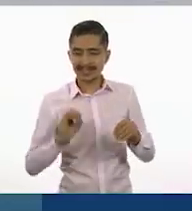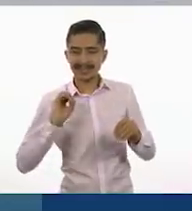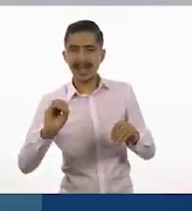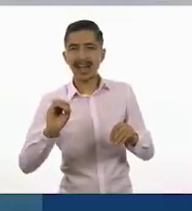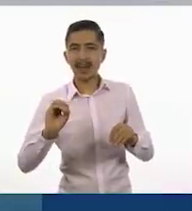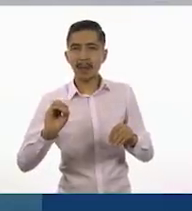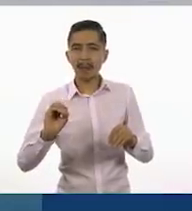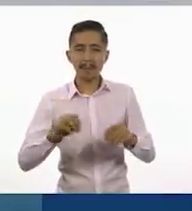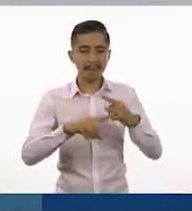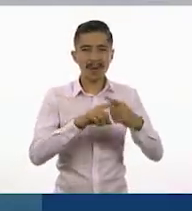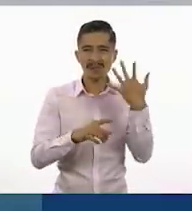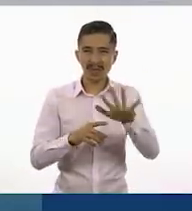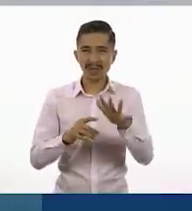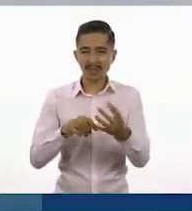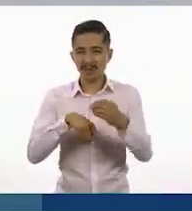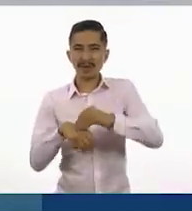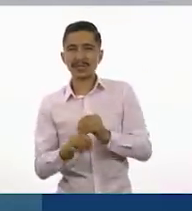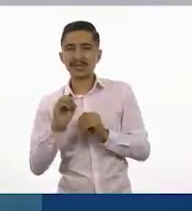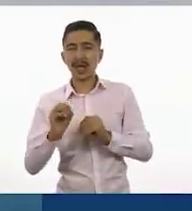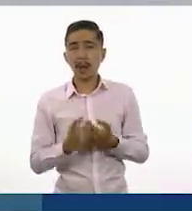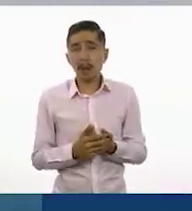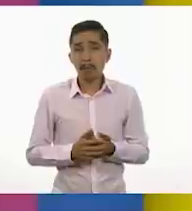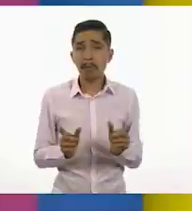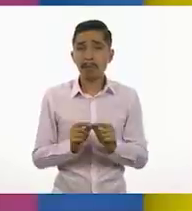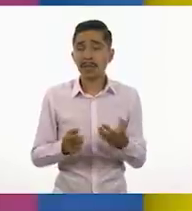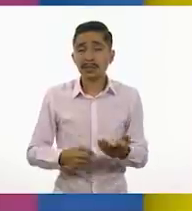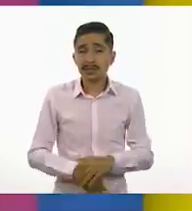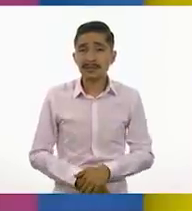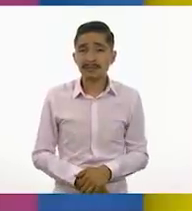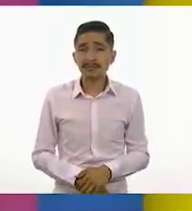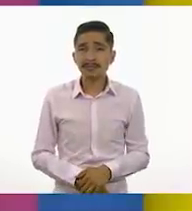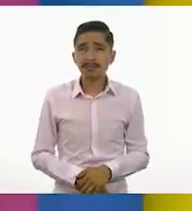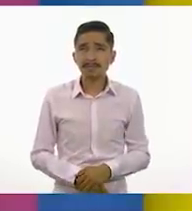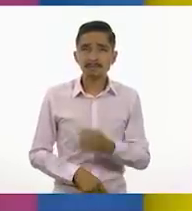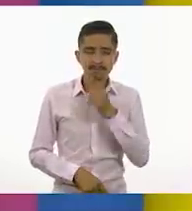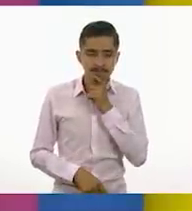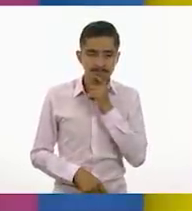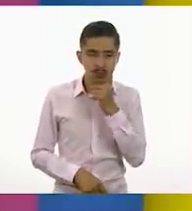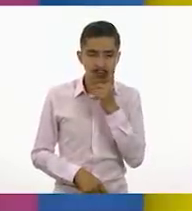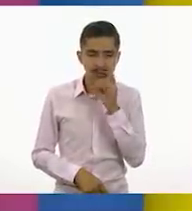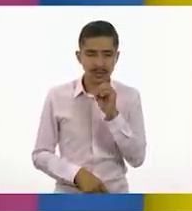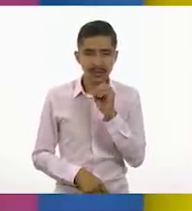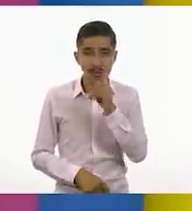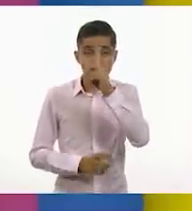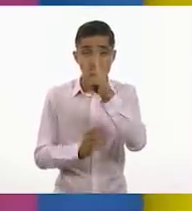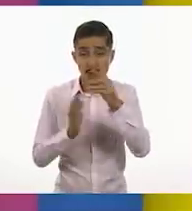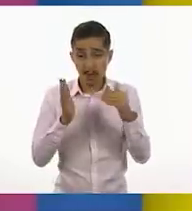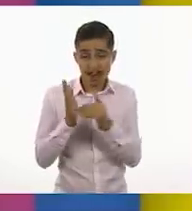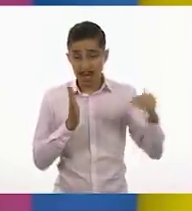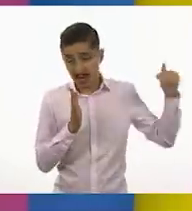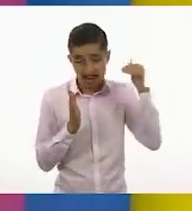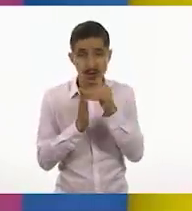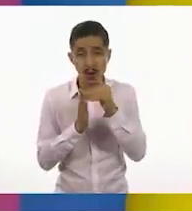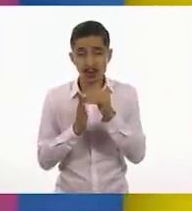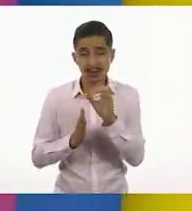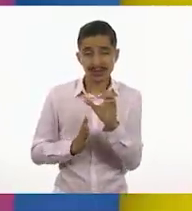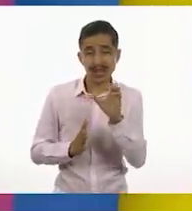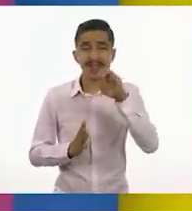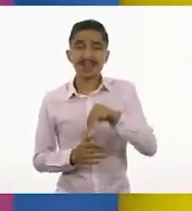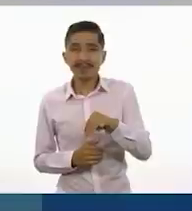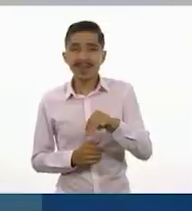10. Eso es. 0 cuando multiplicamos por 10. ¿1 millón de centímetros? Sí, así